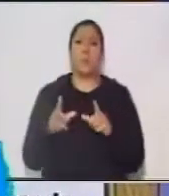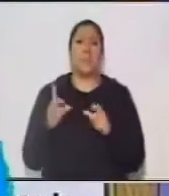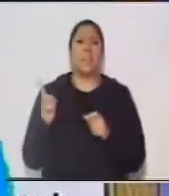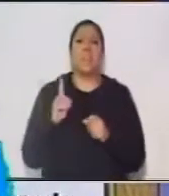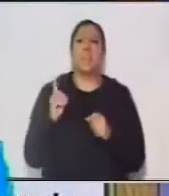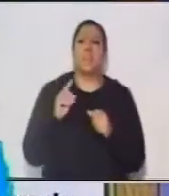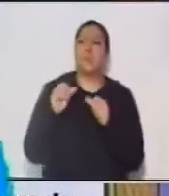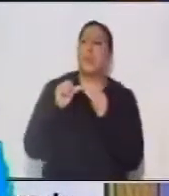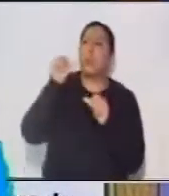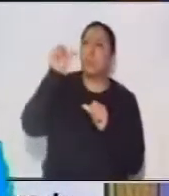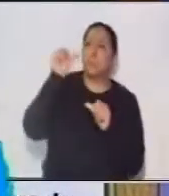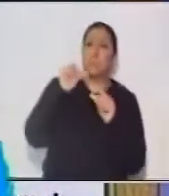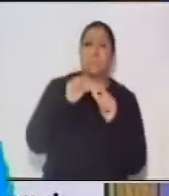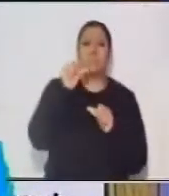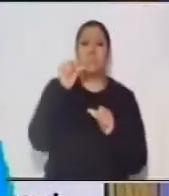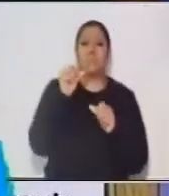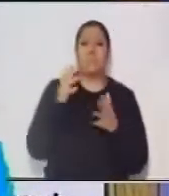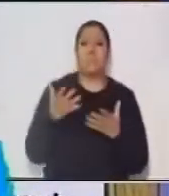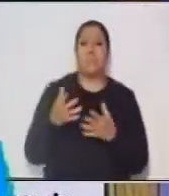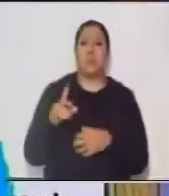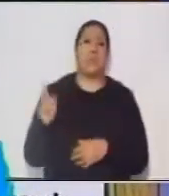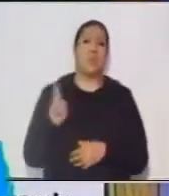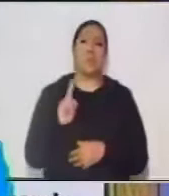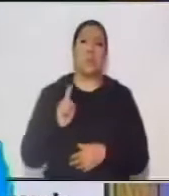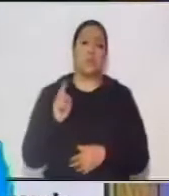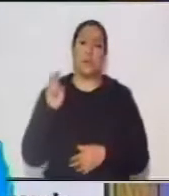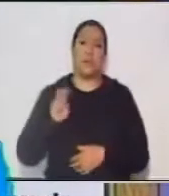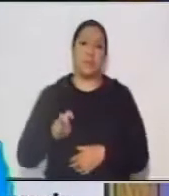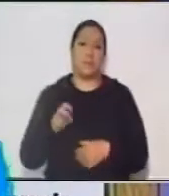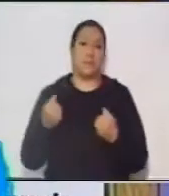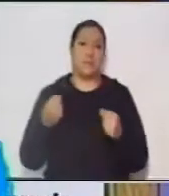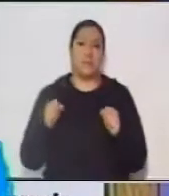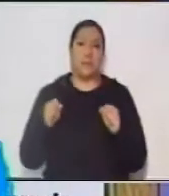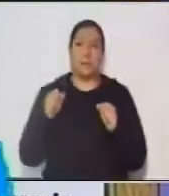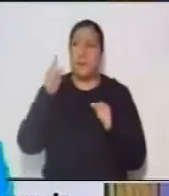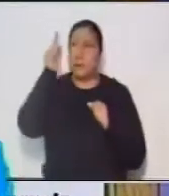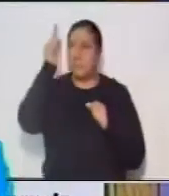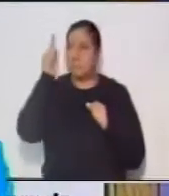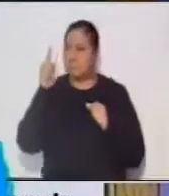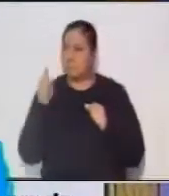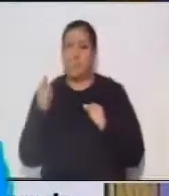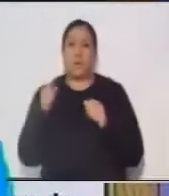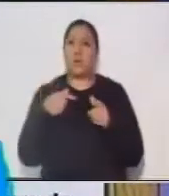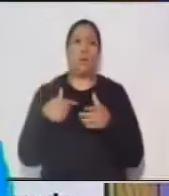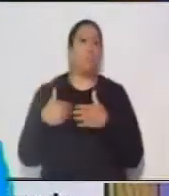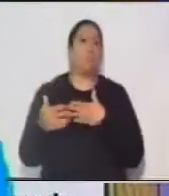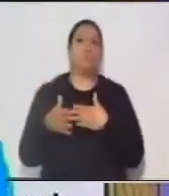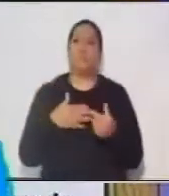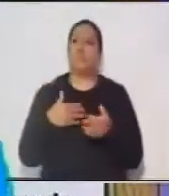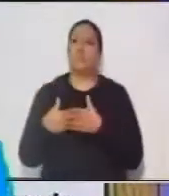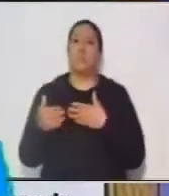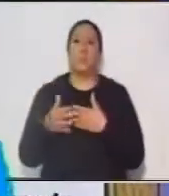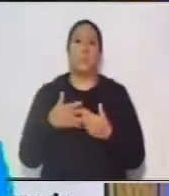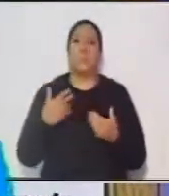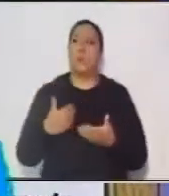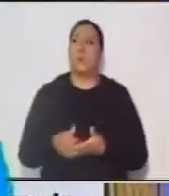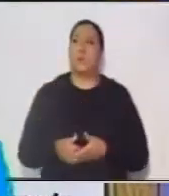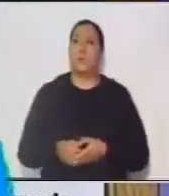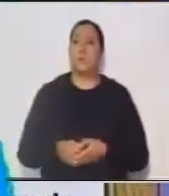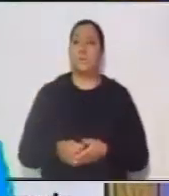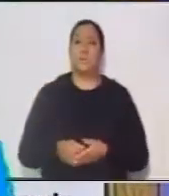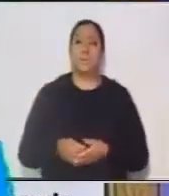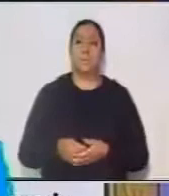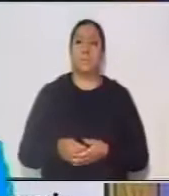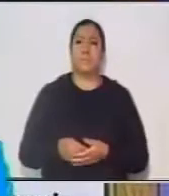No necesariamente lo tenemos que hacer en la orilla, ¿verdad?, sino que en cualquiera de las